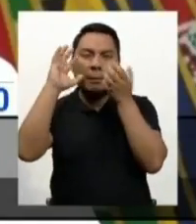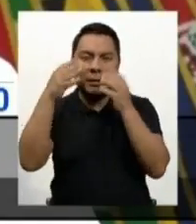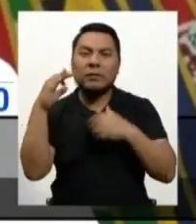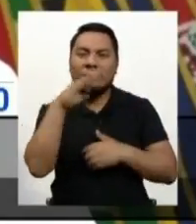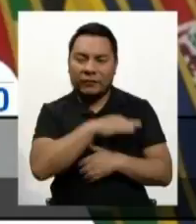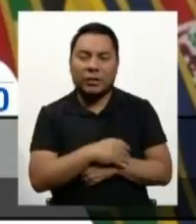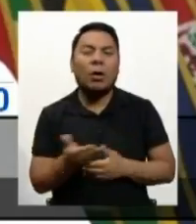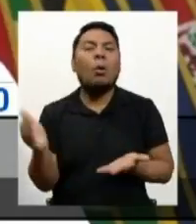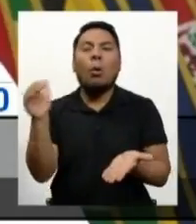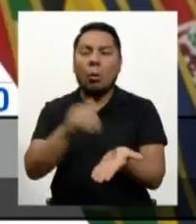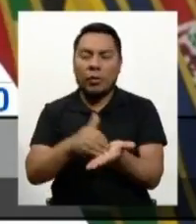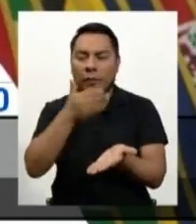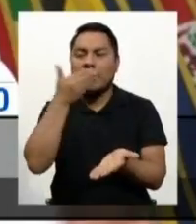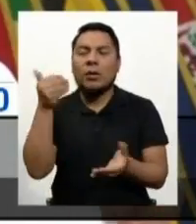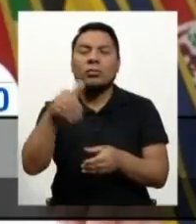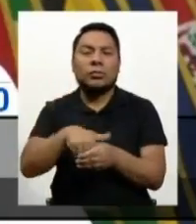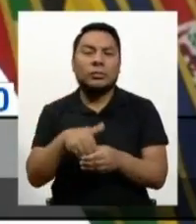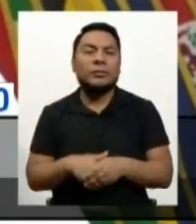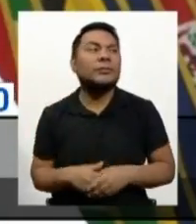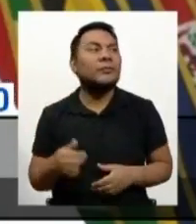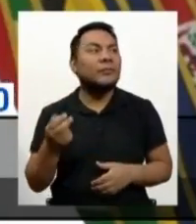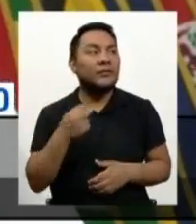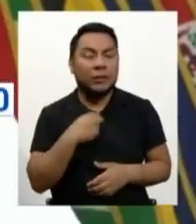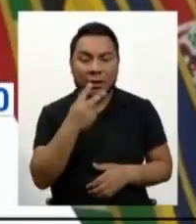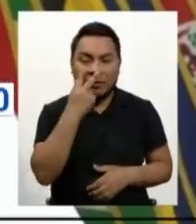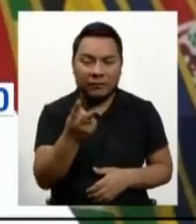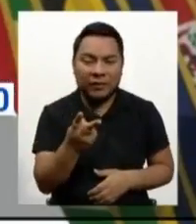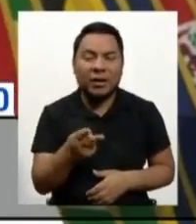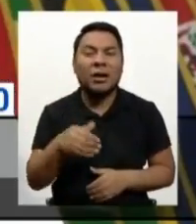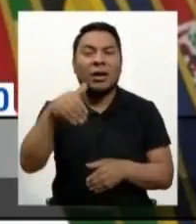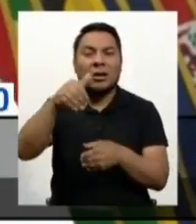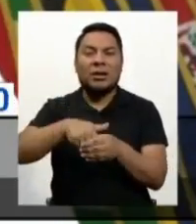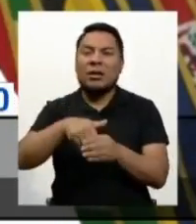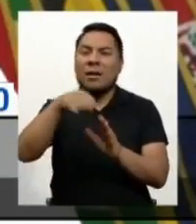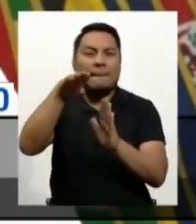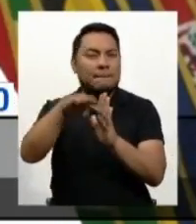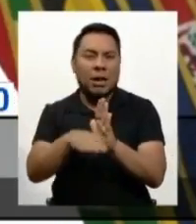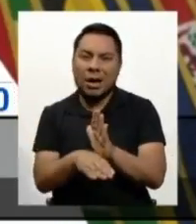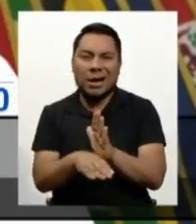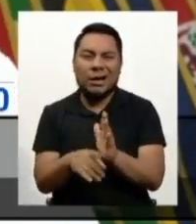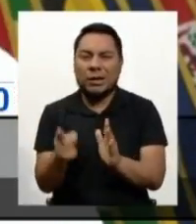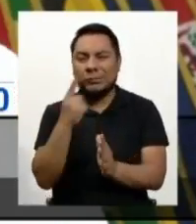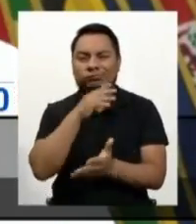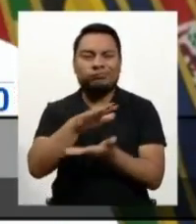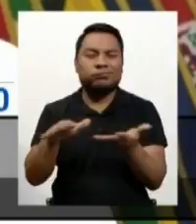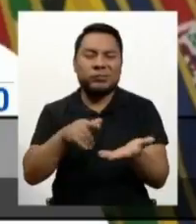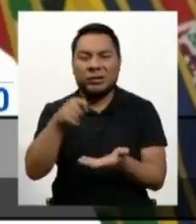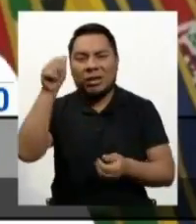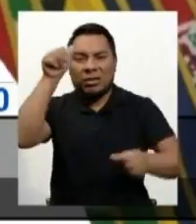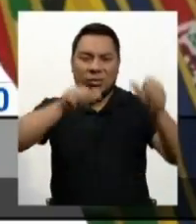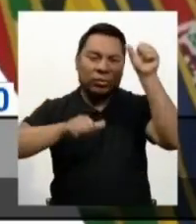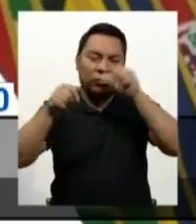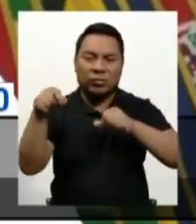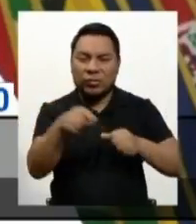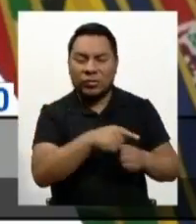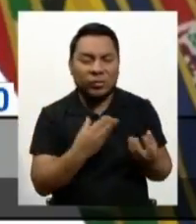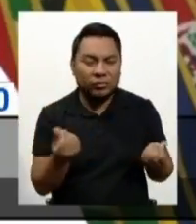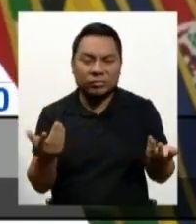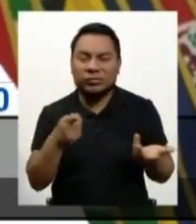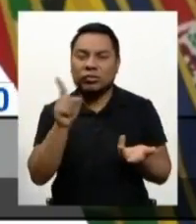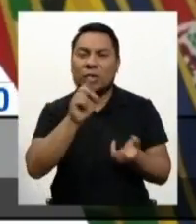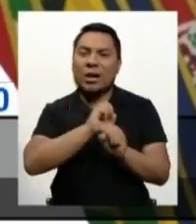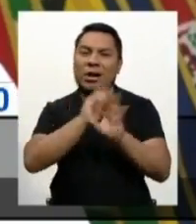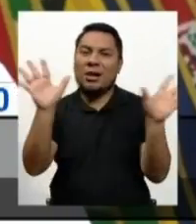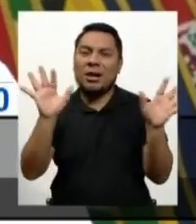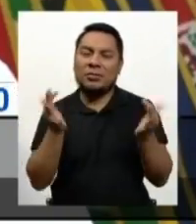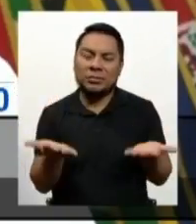que ha observado un proceso de baja calidad electoral y por ende no puede afirmar que las dudas sobre el mismo estén hoy